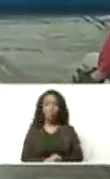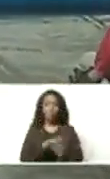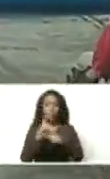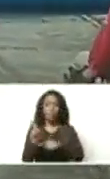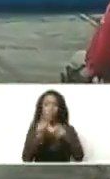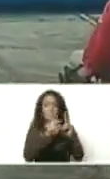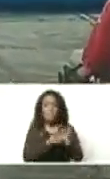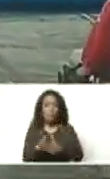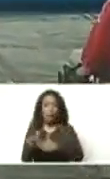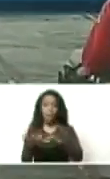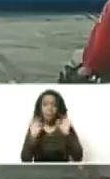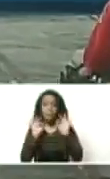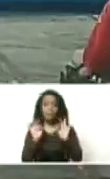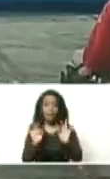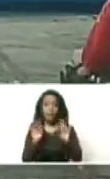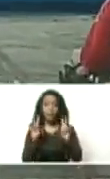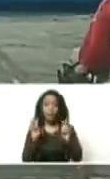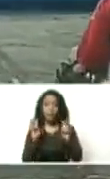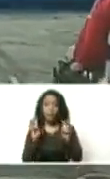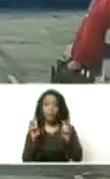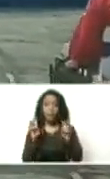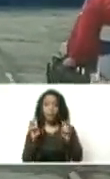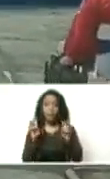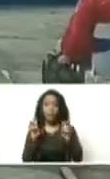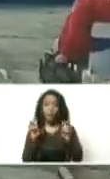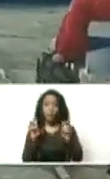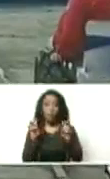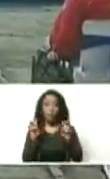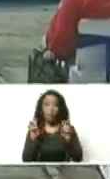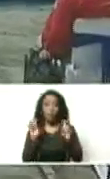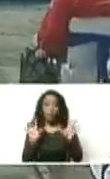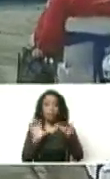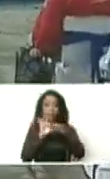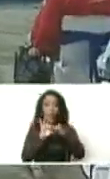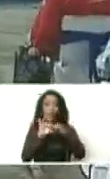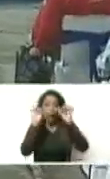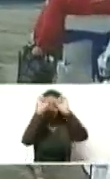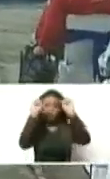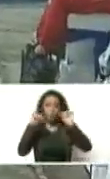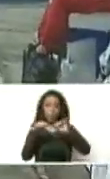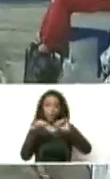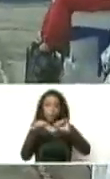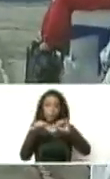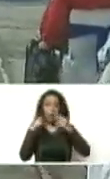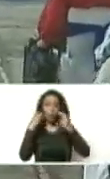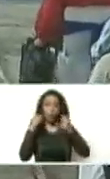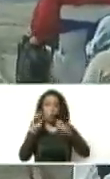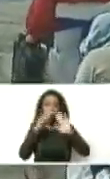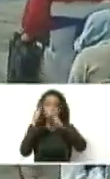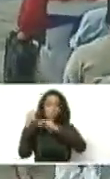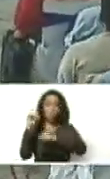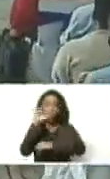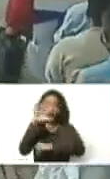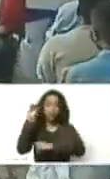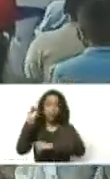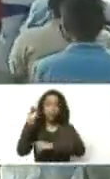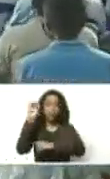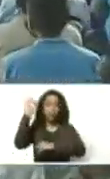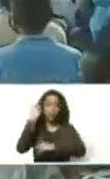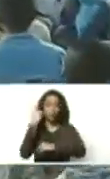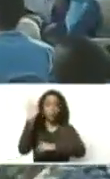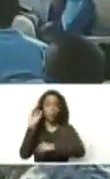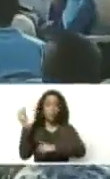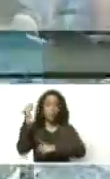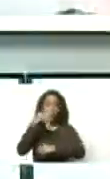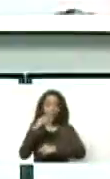plan especial nuevo que se articula al sistema económico comunal con el 50%, más